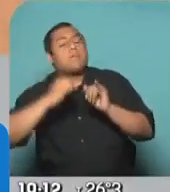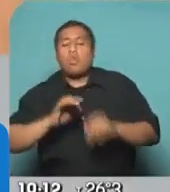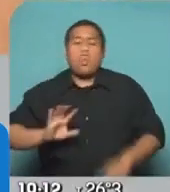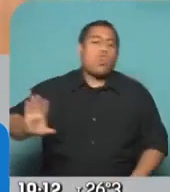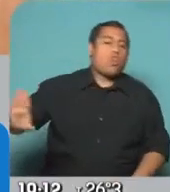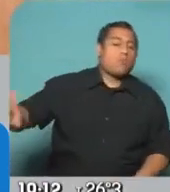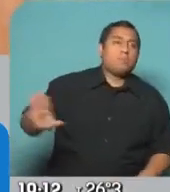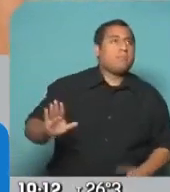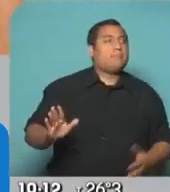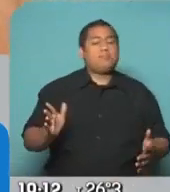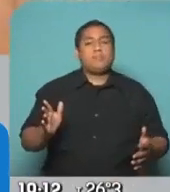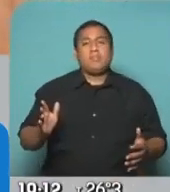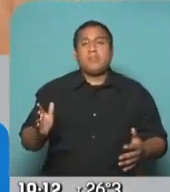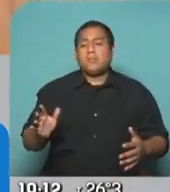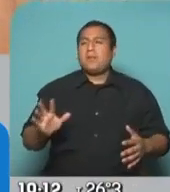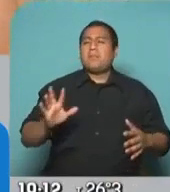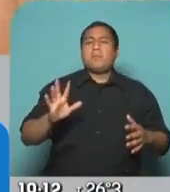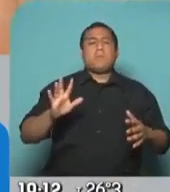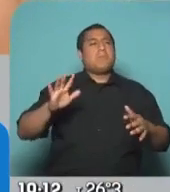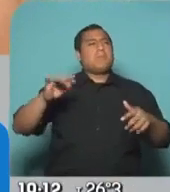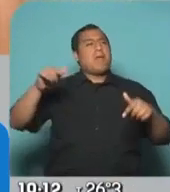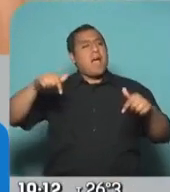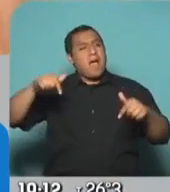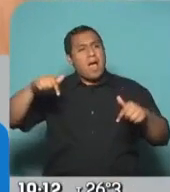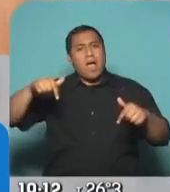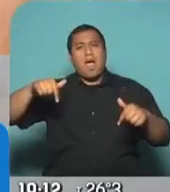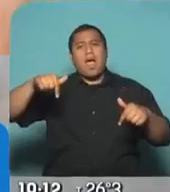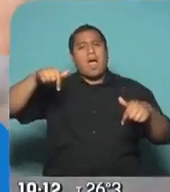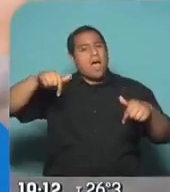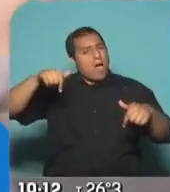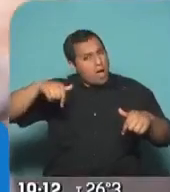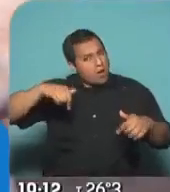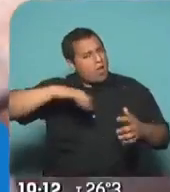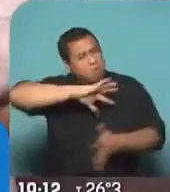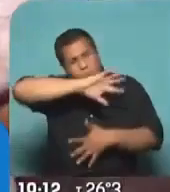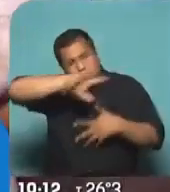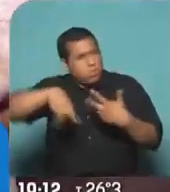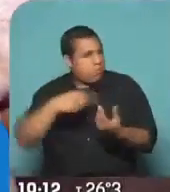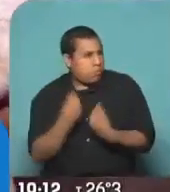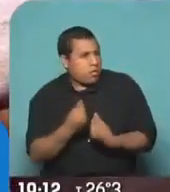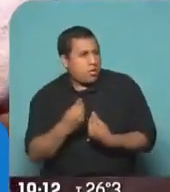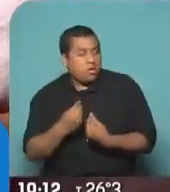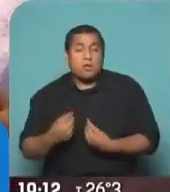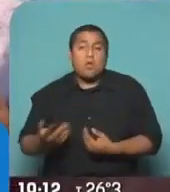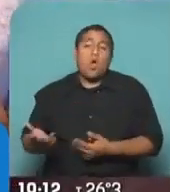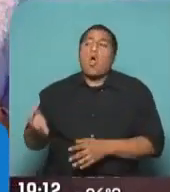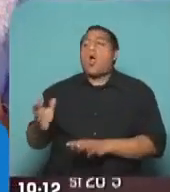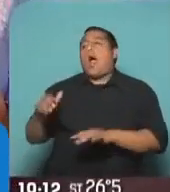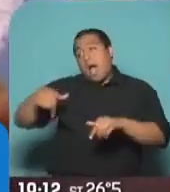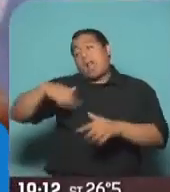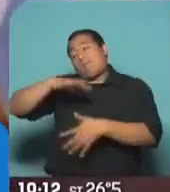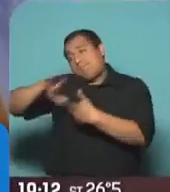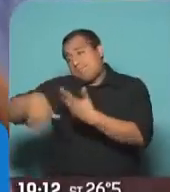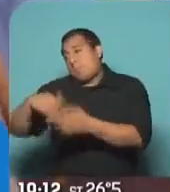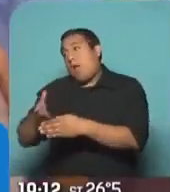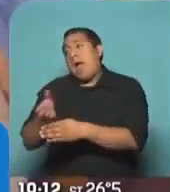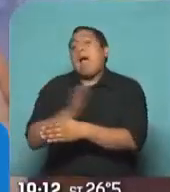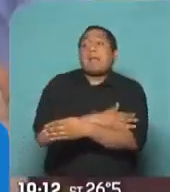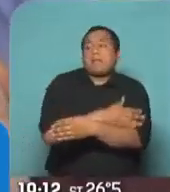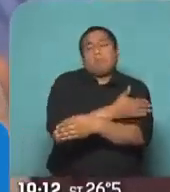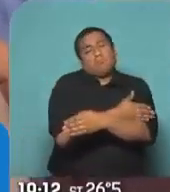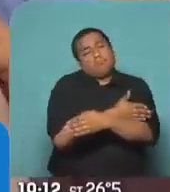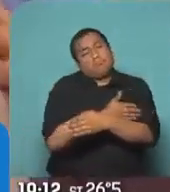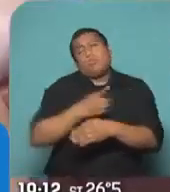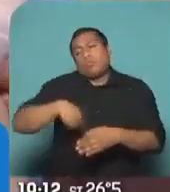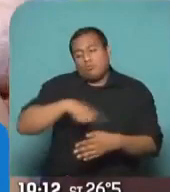esto ahora, a 6 meses del nuevo gobierno. No, estalló ahora, pero venía hace rato. Veníamos sufriendo un montón de